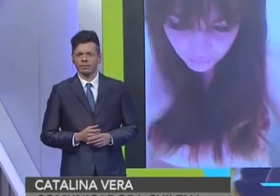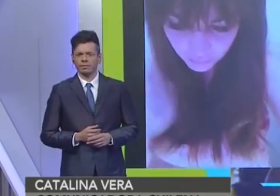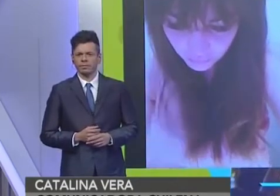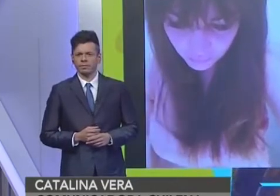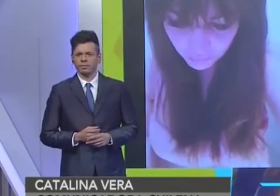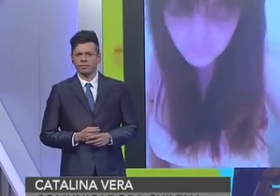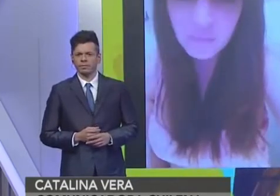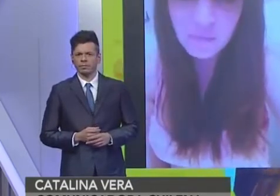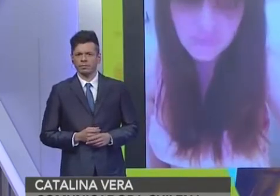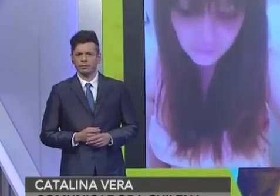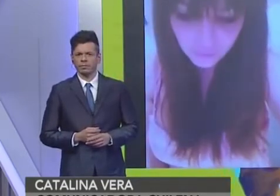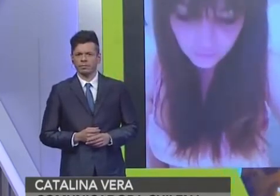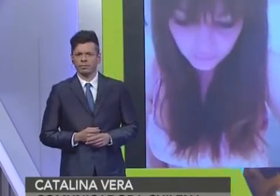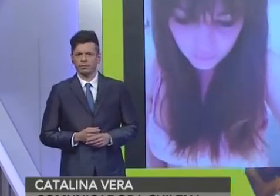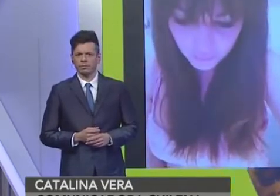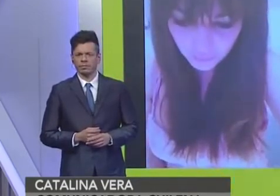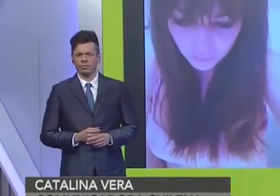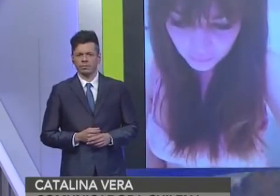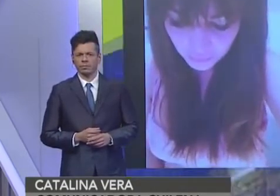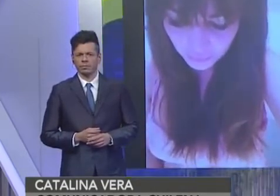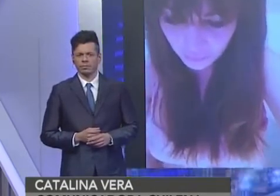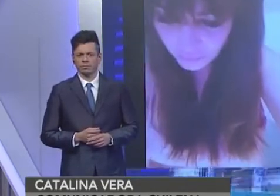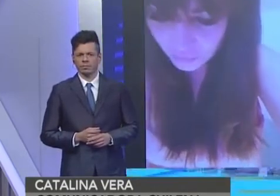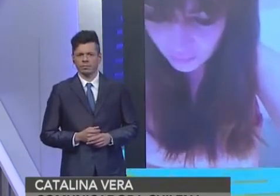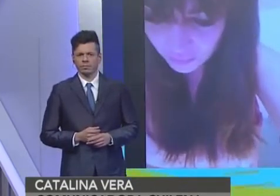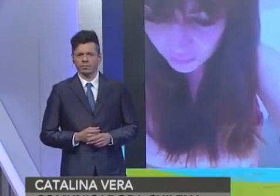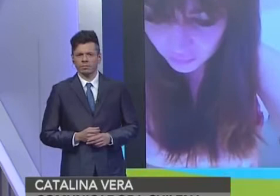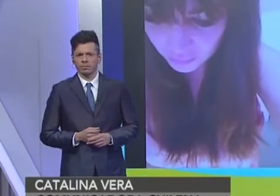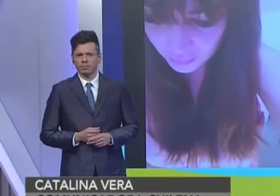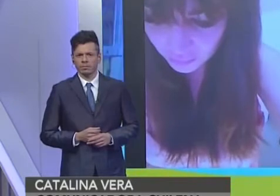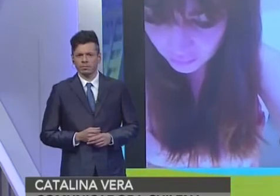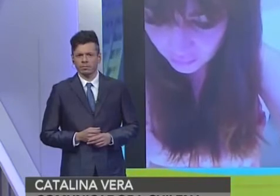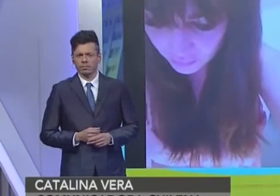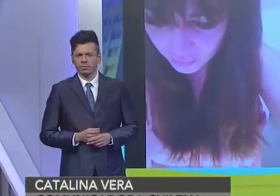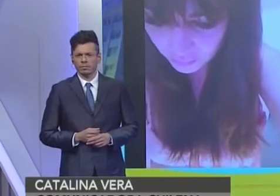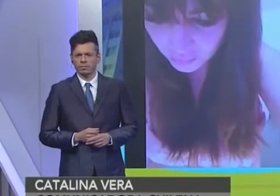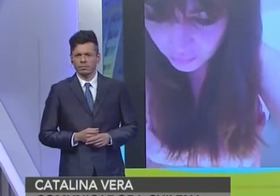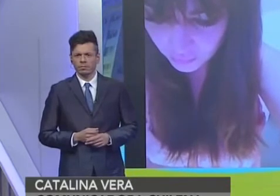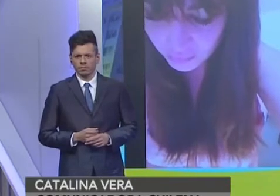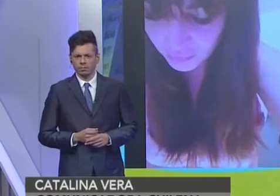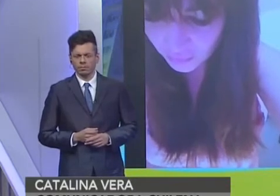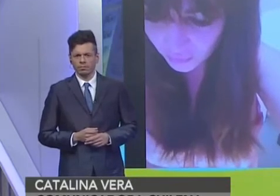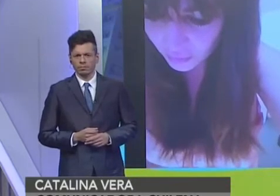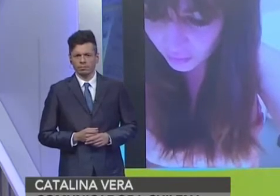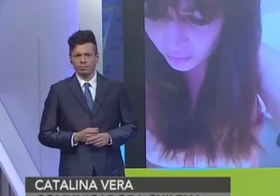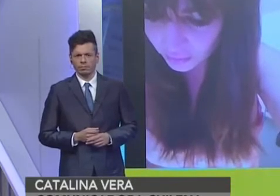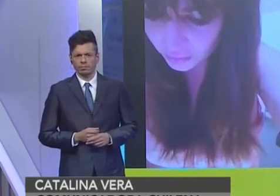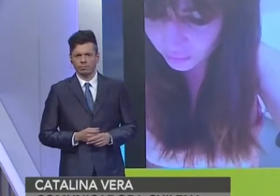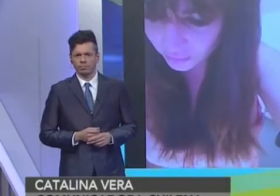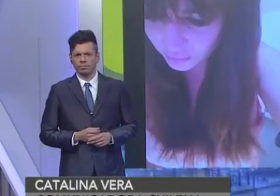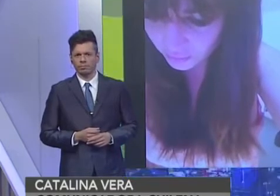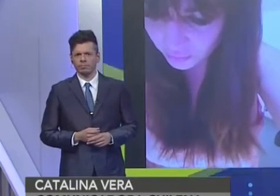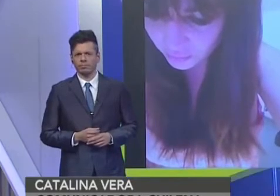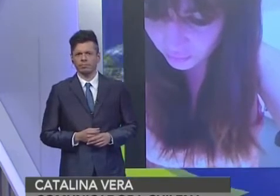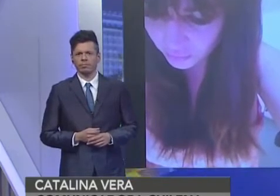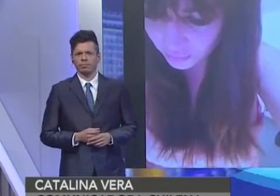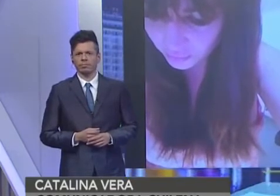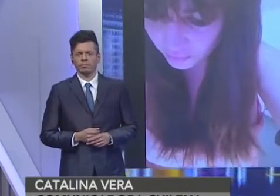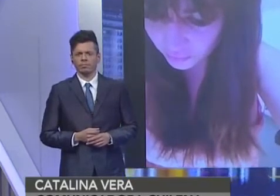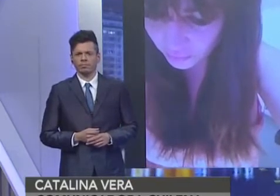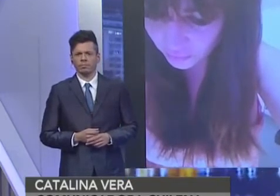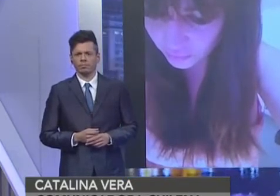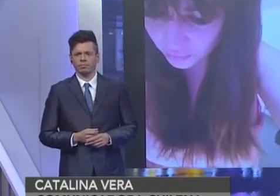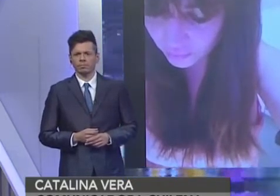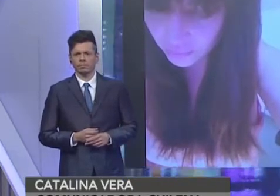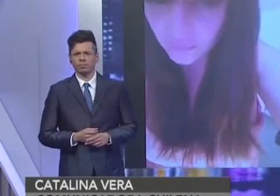contagios que tiene por coronavirus Chile, más de 25.000 contagios, siendo un país no muy grande, con no mucha